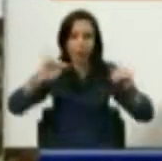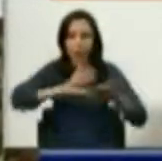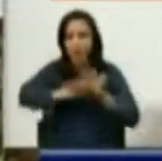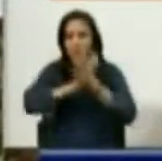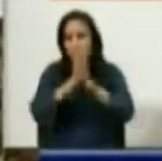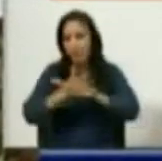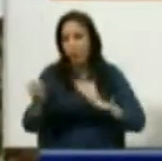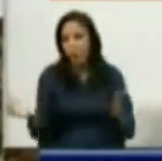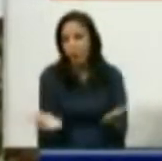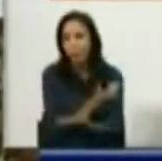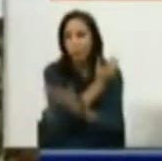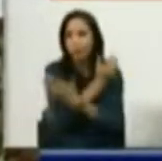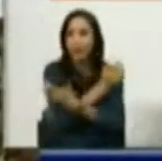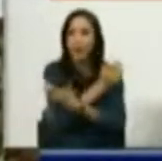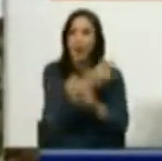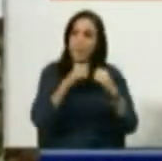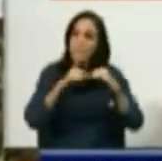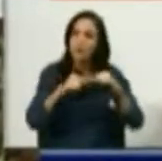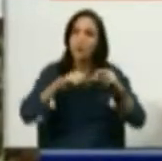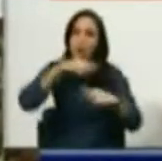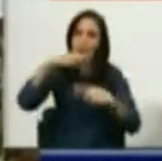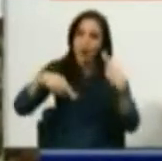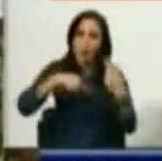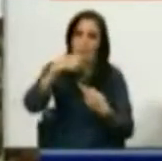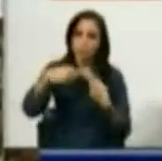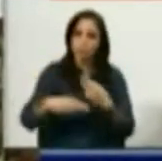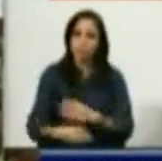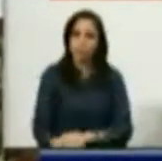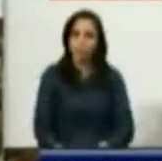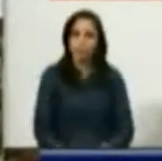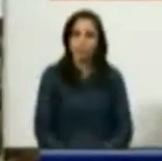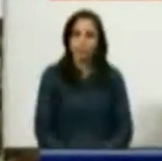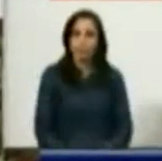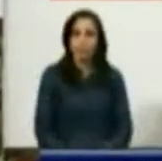pacto de punto fijo el pacto que ellos quieren hoy revivir